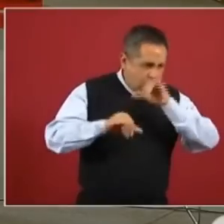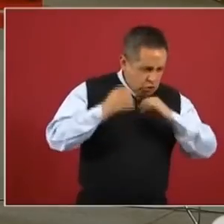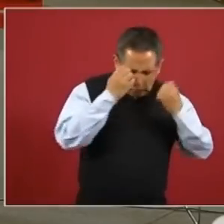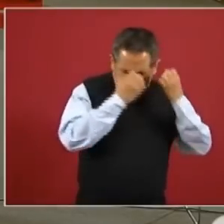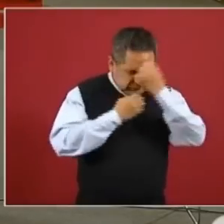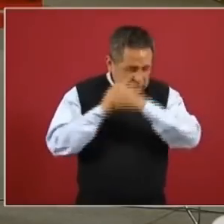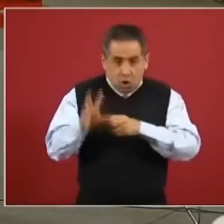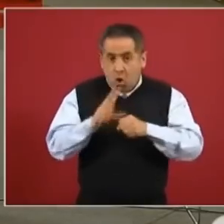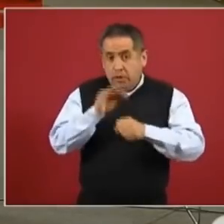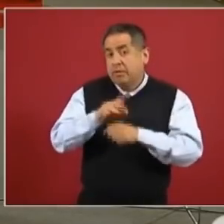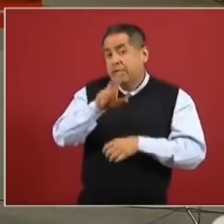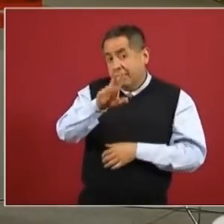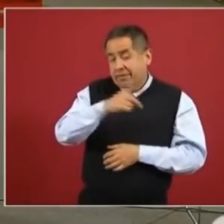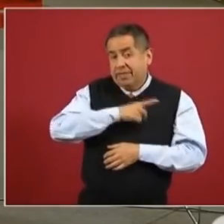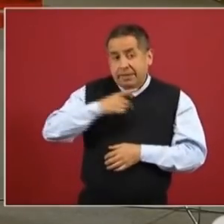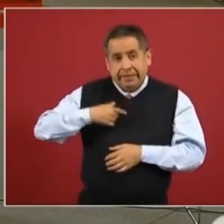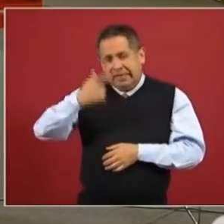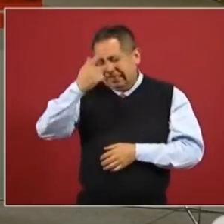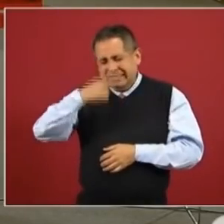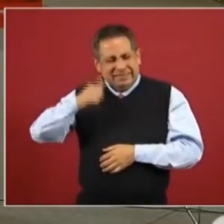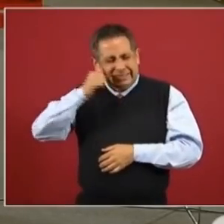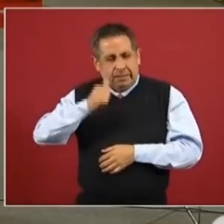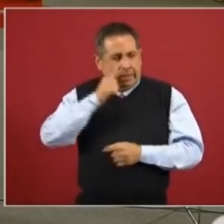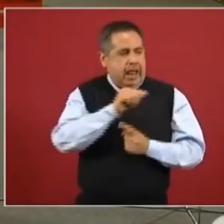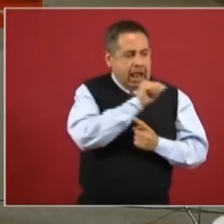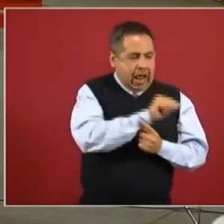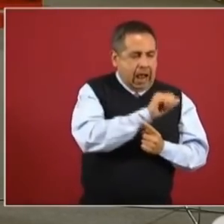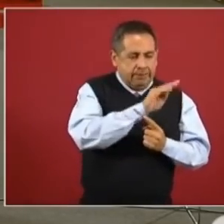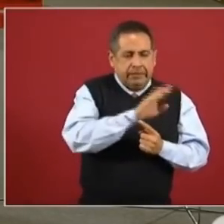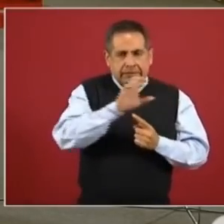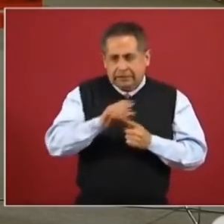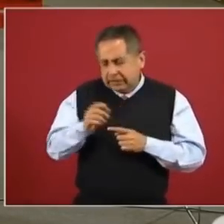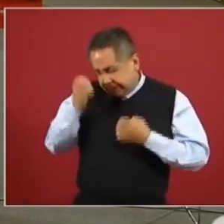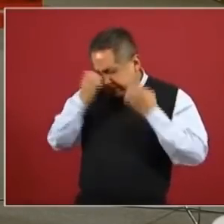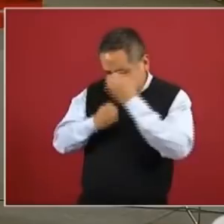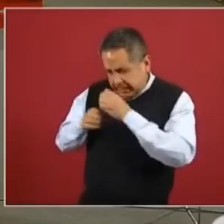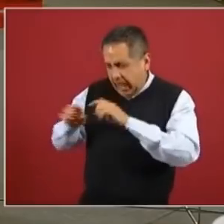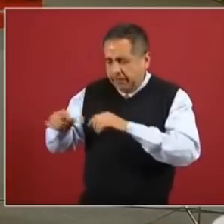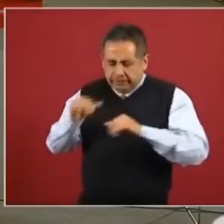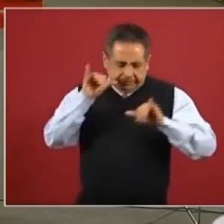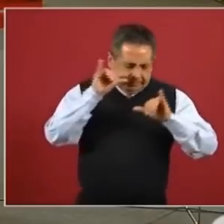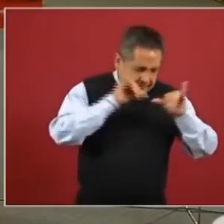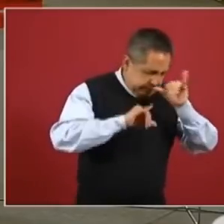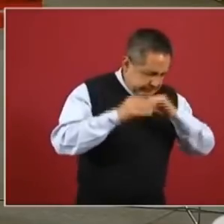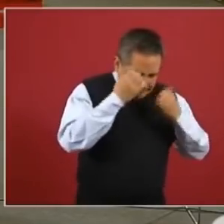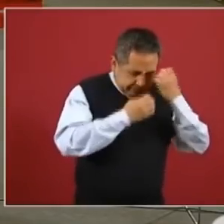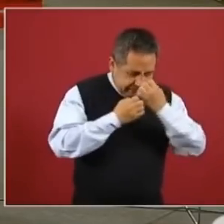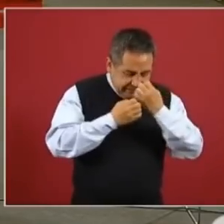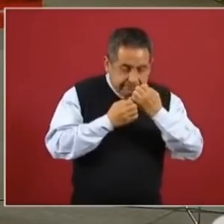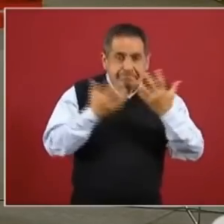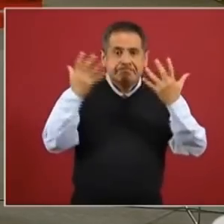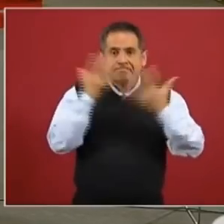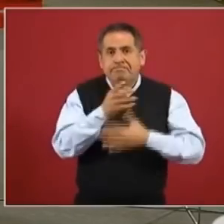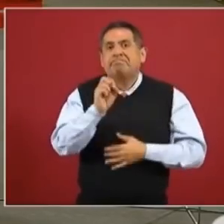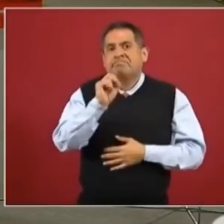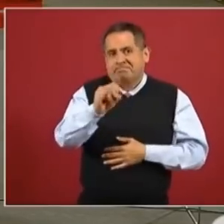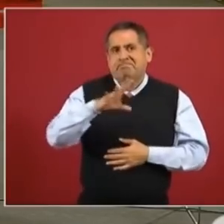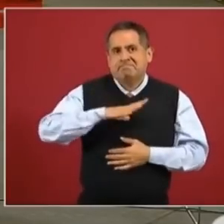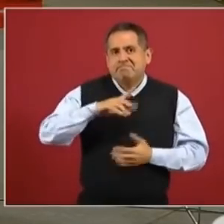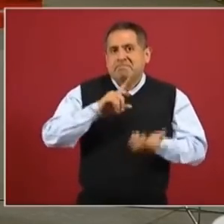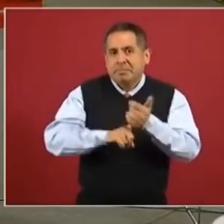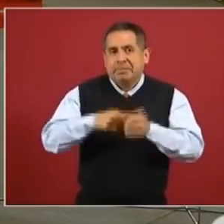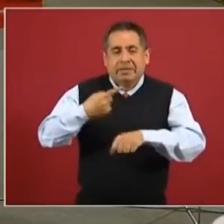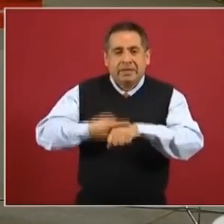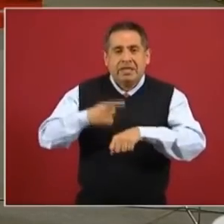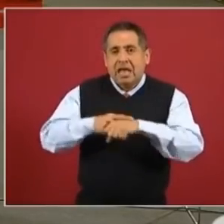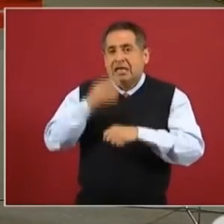decir, recuerden que debemos de seguir el algoritmo completo. Una vez que nosotros tenemos un resultado positivo